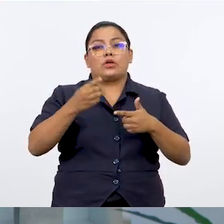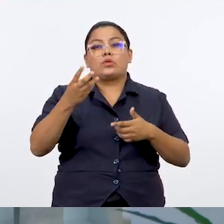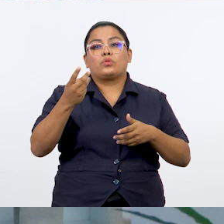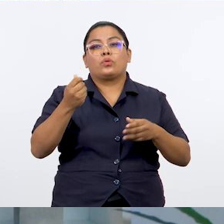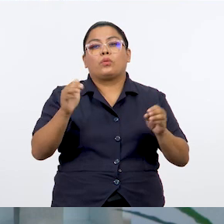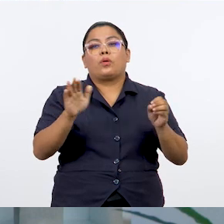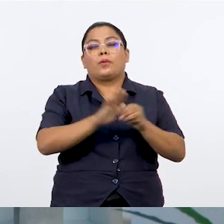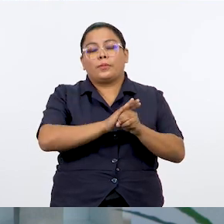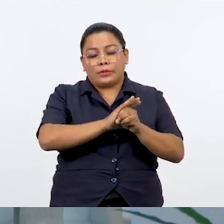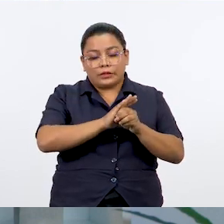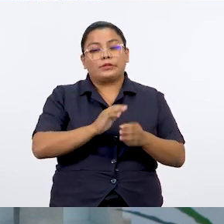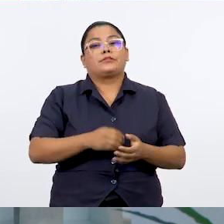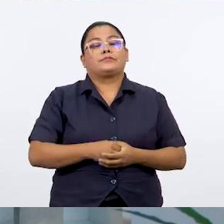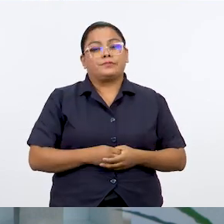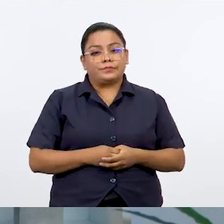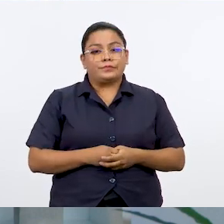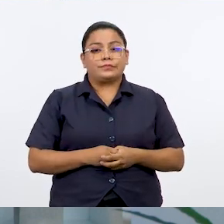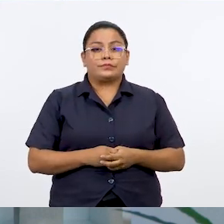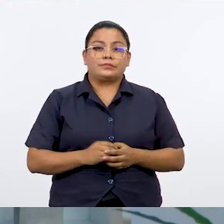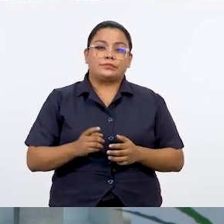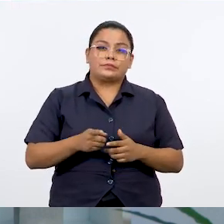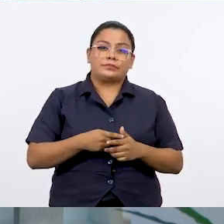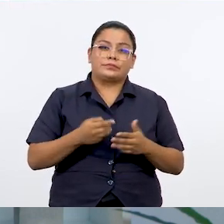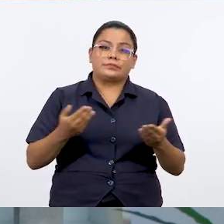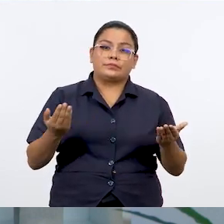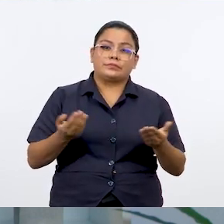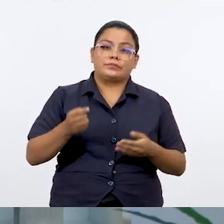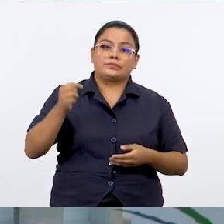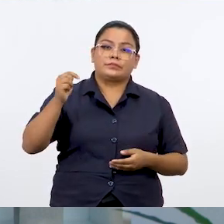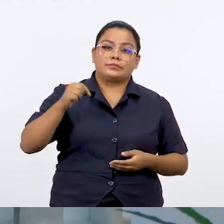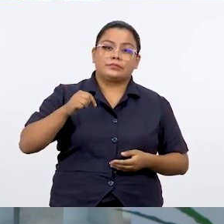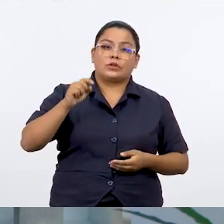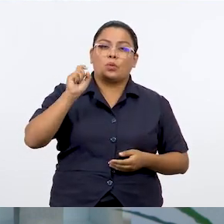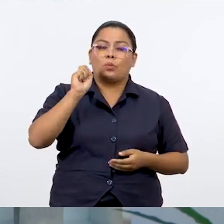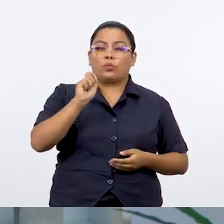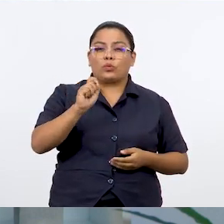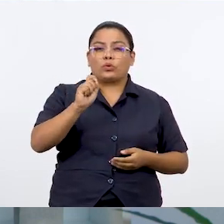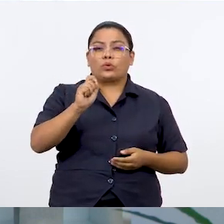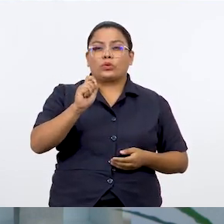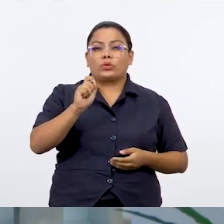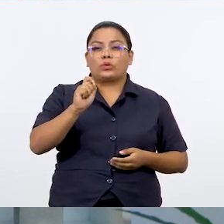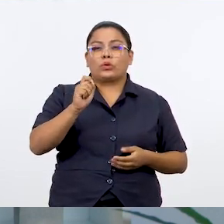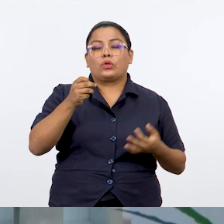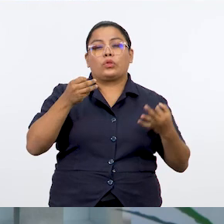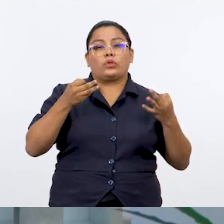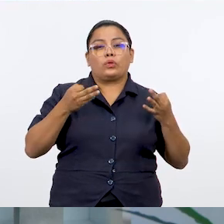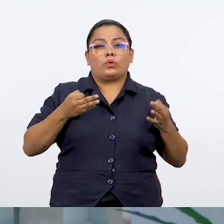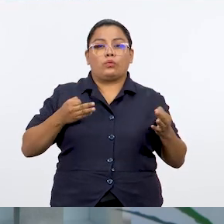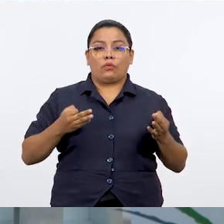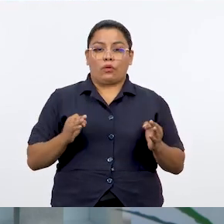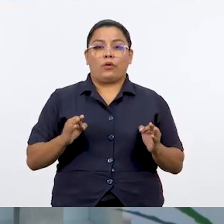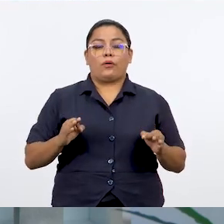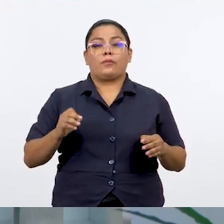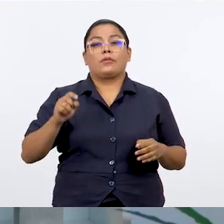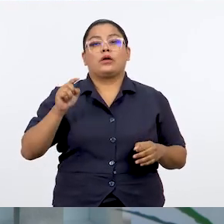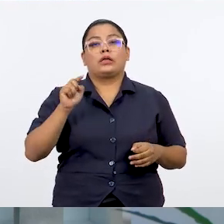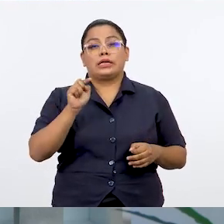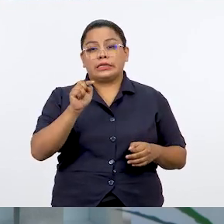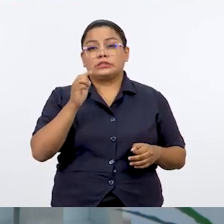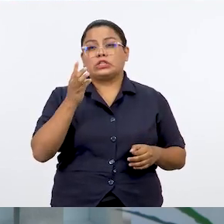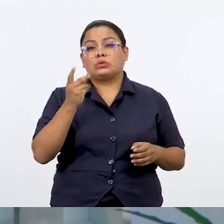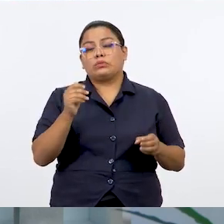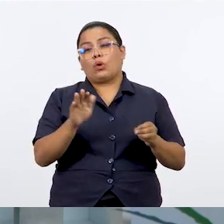número natural. Así que lo que vamos a hacer es mover el punto decimal de tal manera que este sea un número